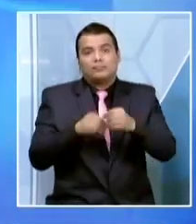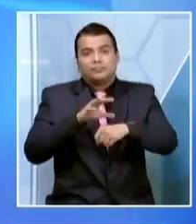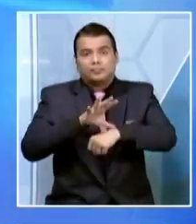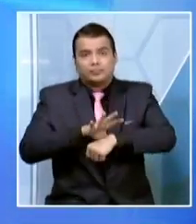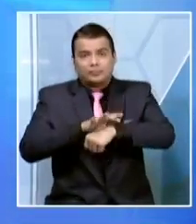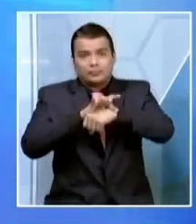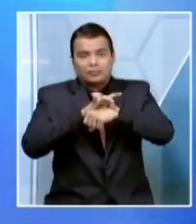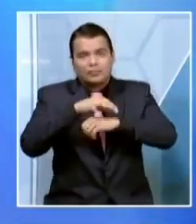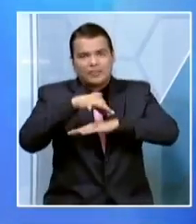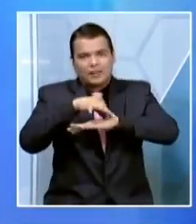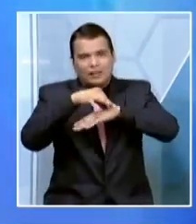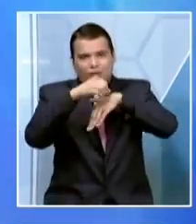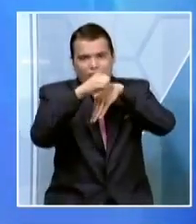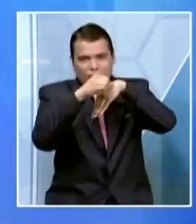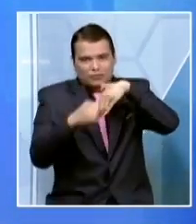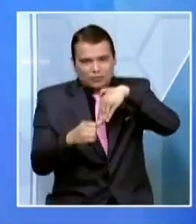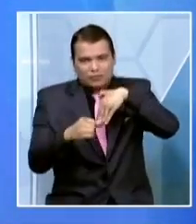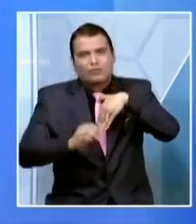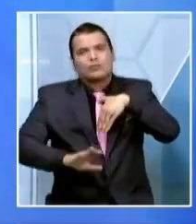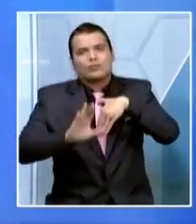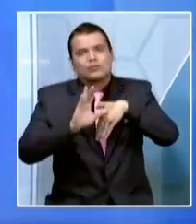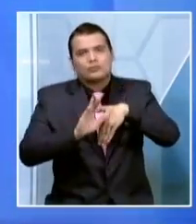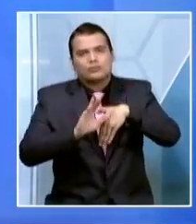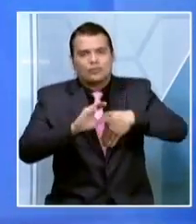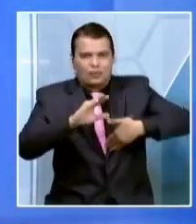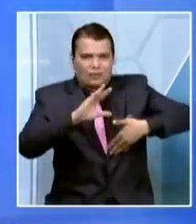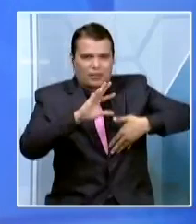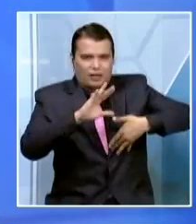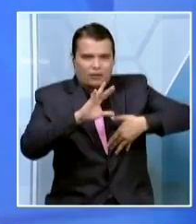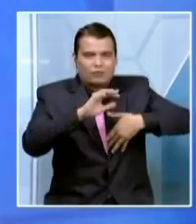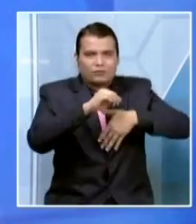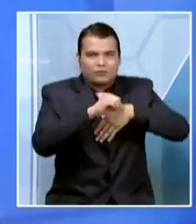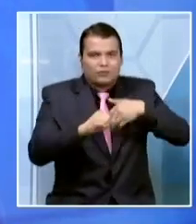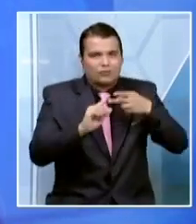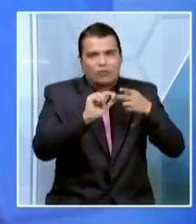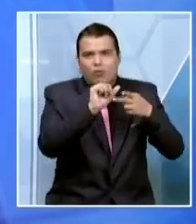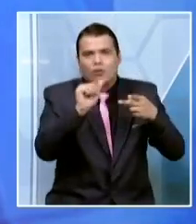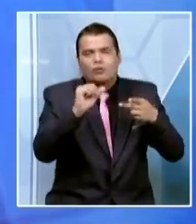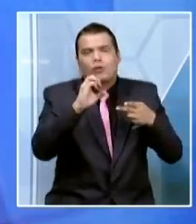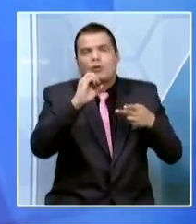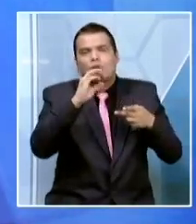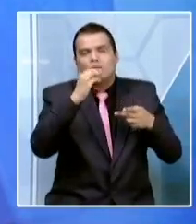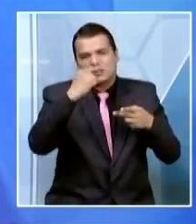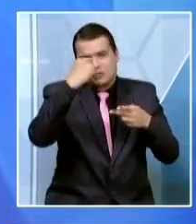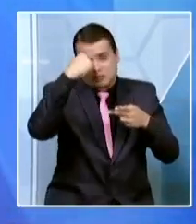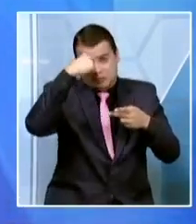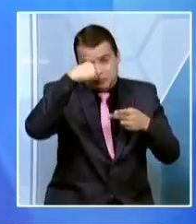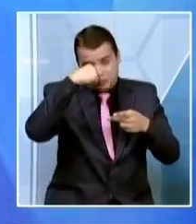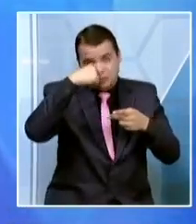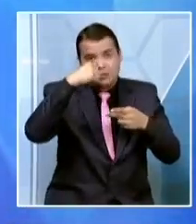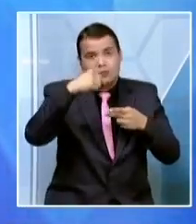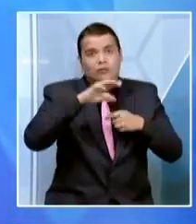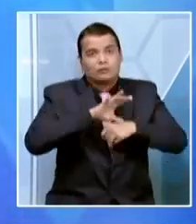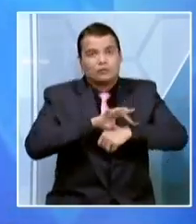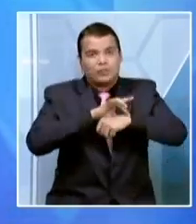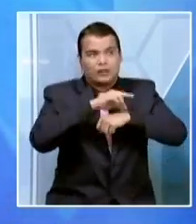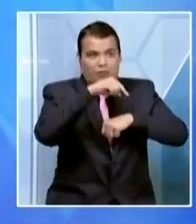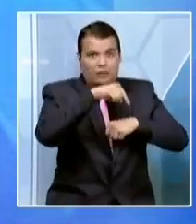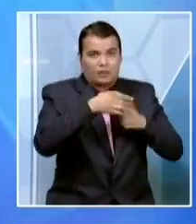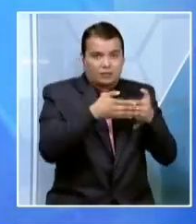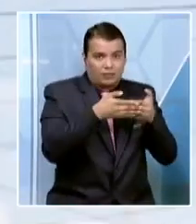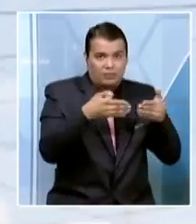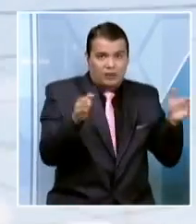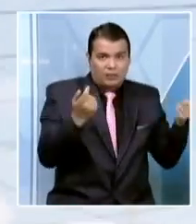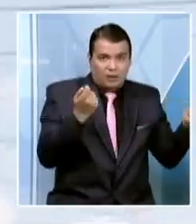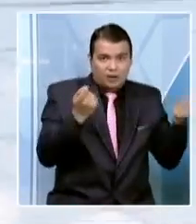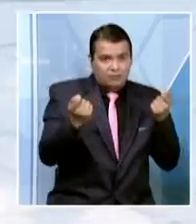un neurocirujano, necesita un otorrino que lo controle. Aquí no me lo van a poder